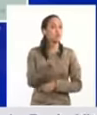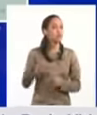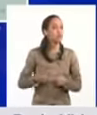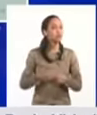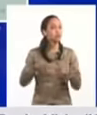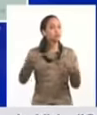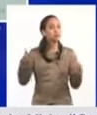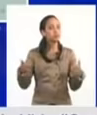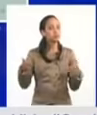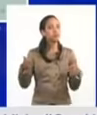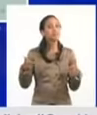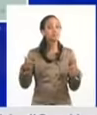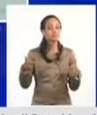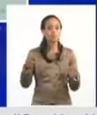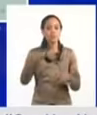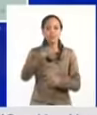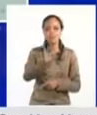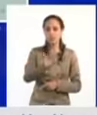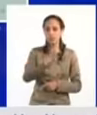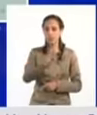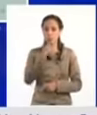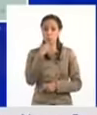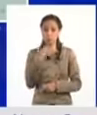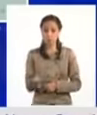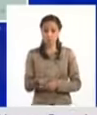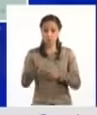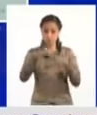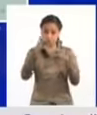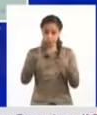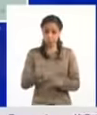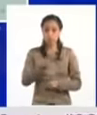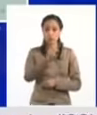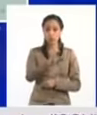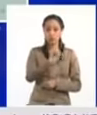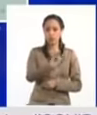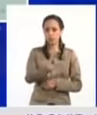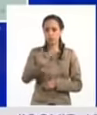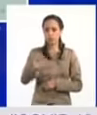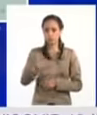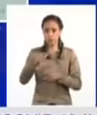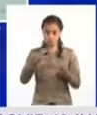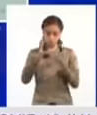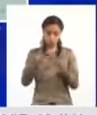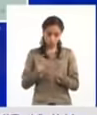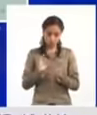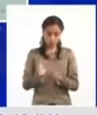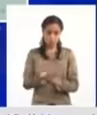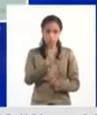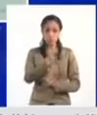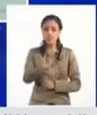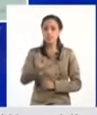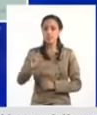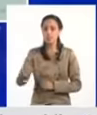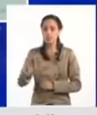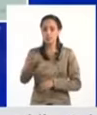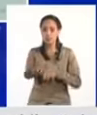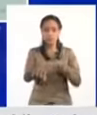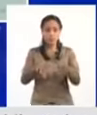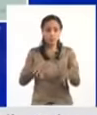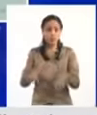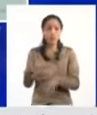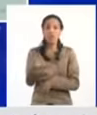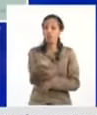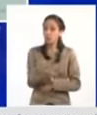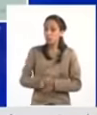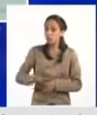casos, 72 más, 266 en total, dispersos en sus 10 municipios,